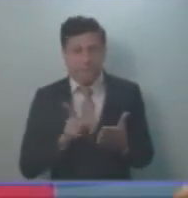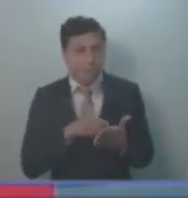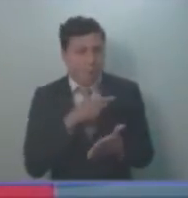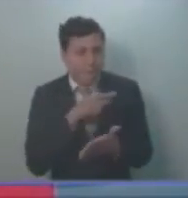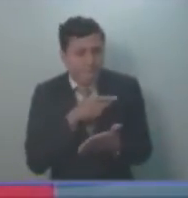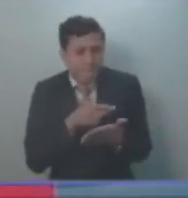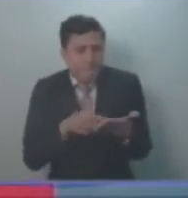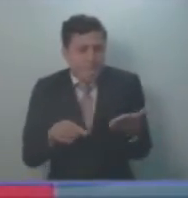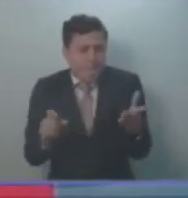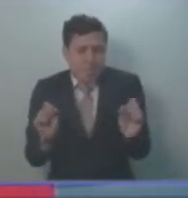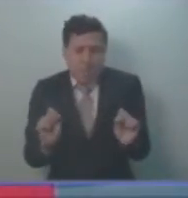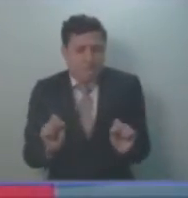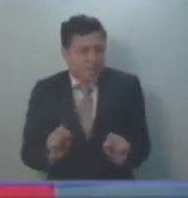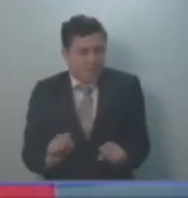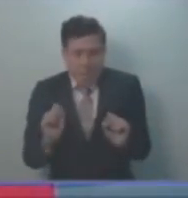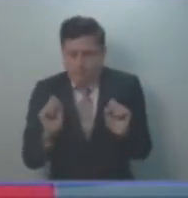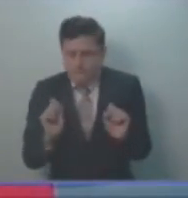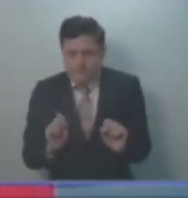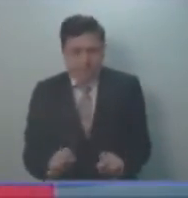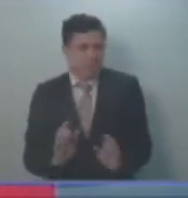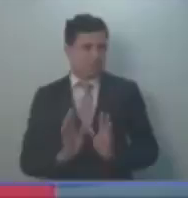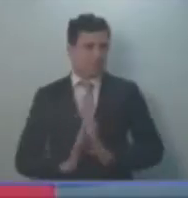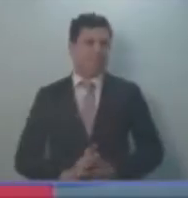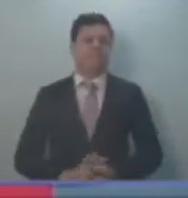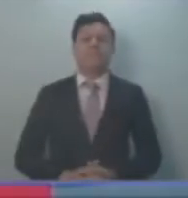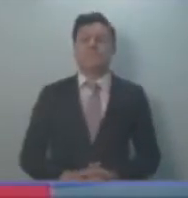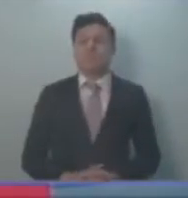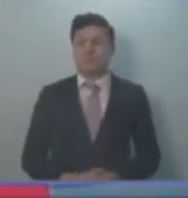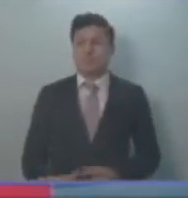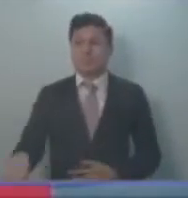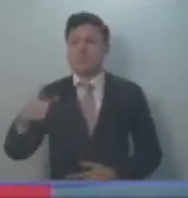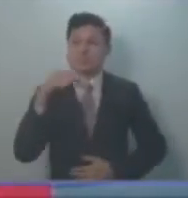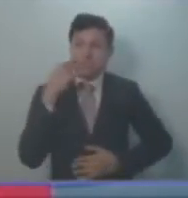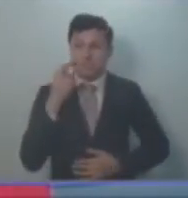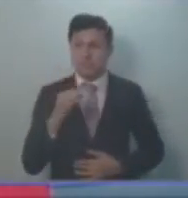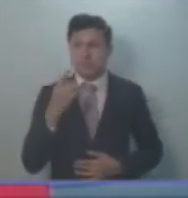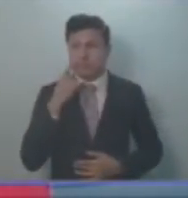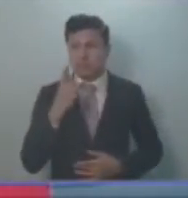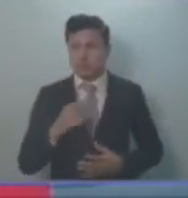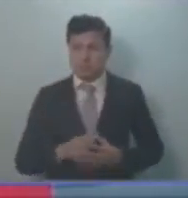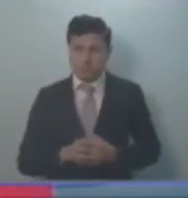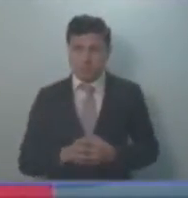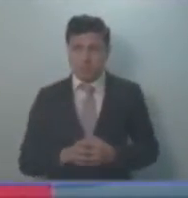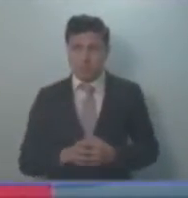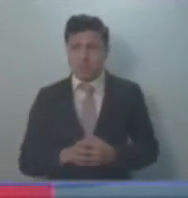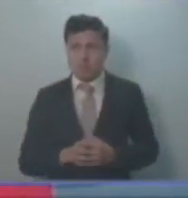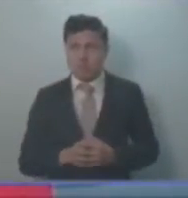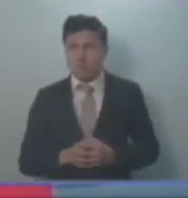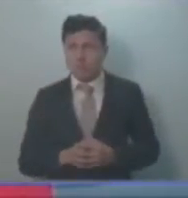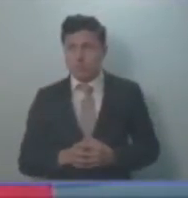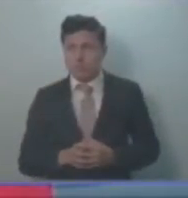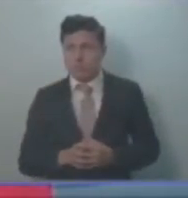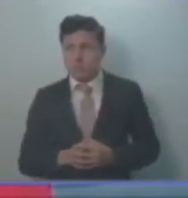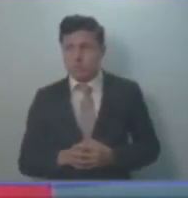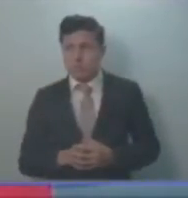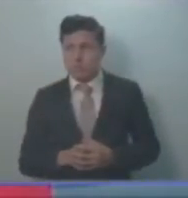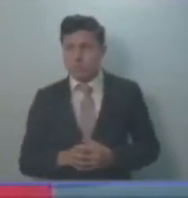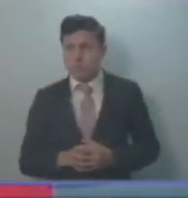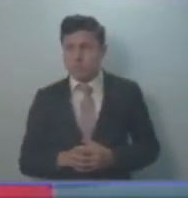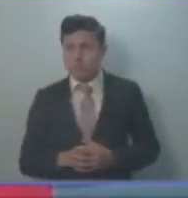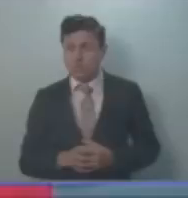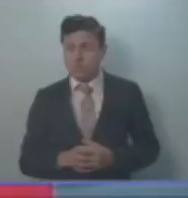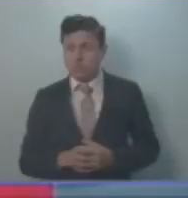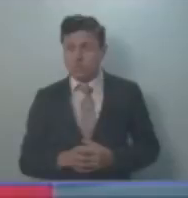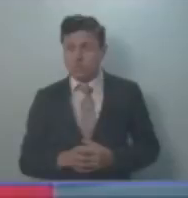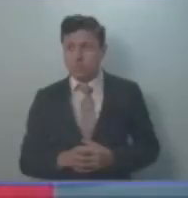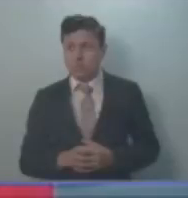incapacitantes que requieran controles médicos frecuentes, rehabilitación o que necesiten una